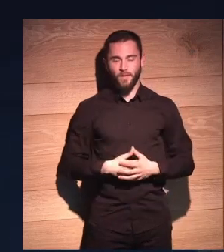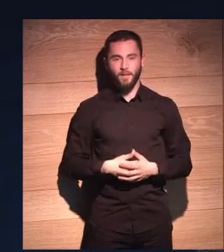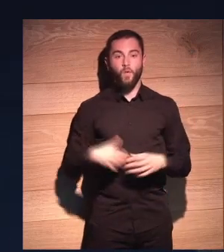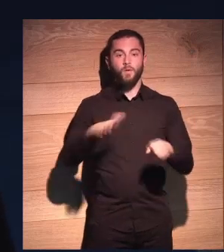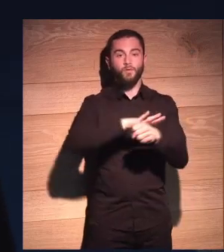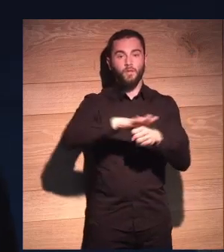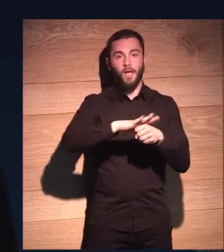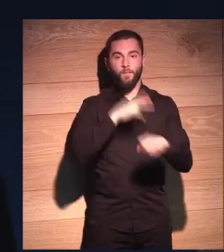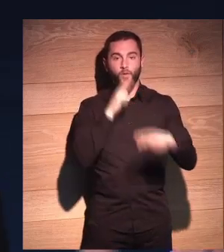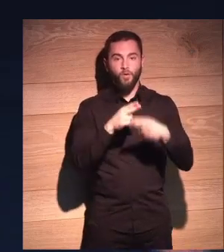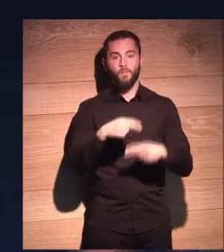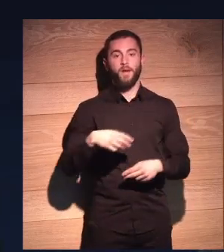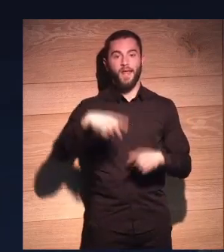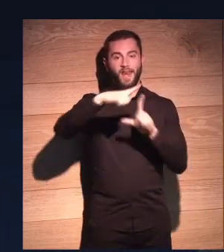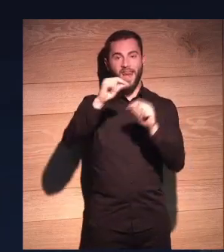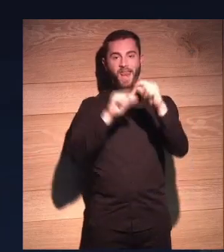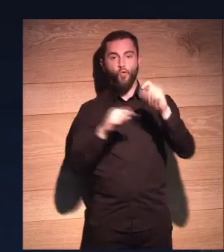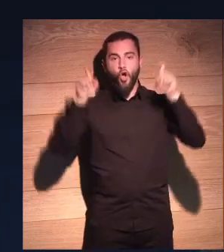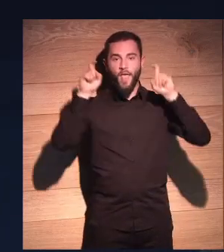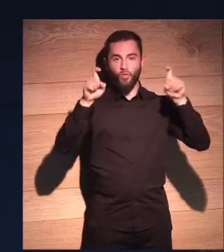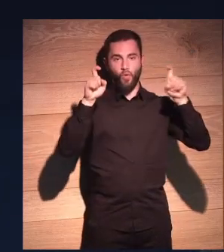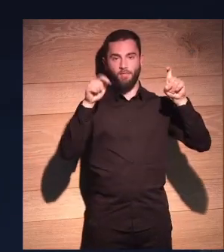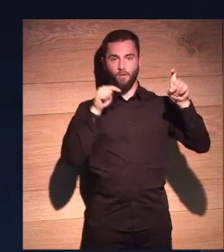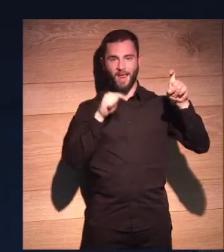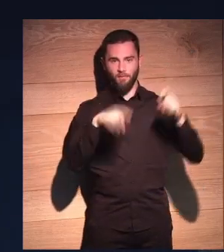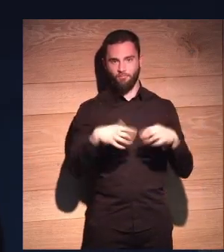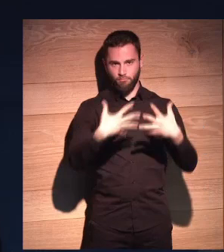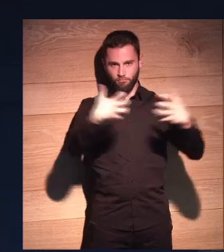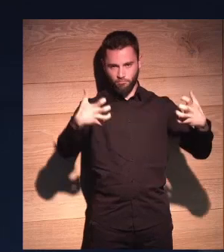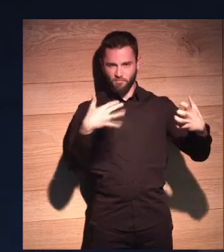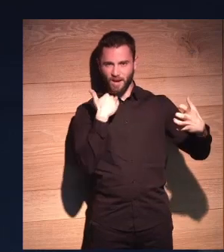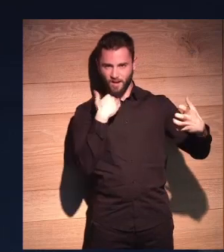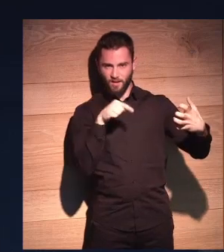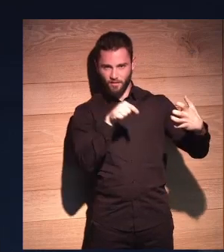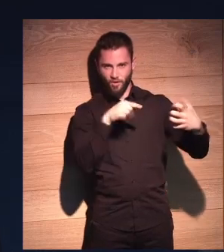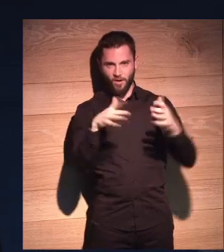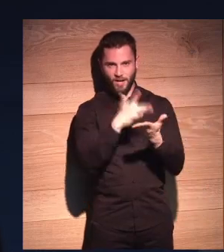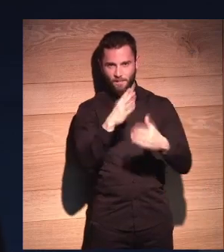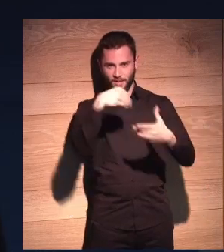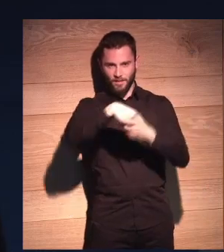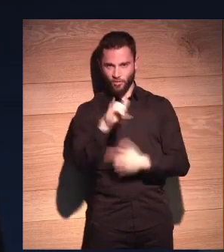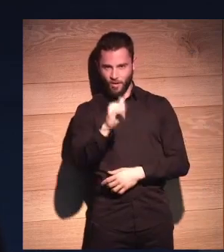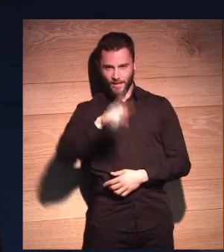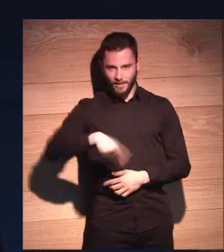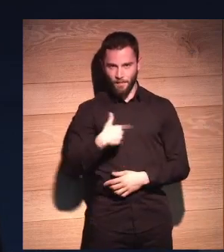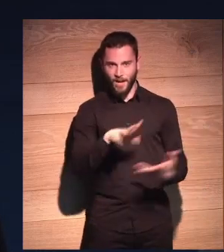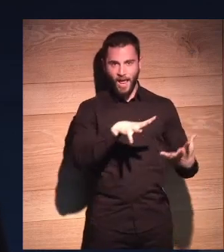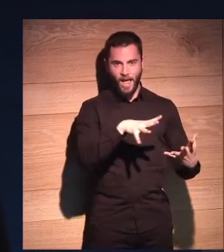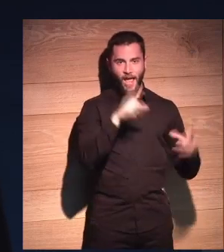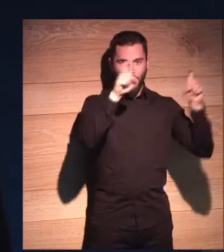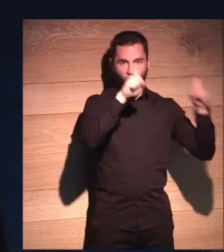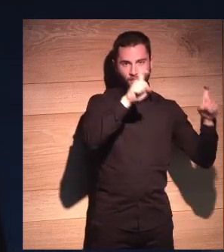campo que se llama neuroeducación, que creo que también hay un artículo sobre él en la revista, que es adaptar